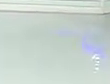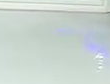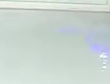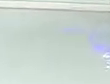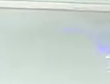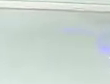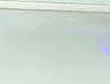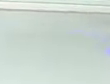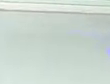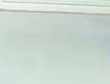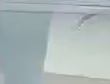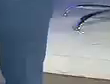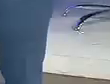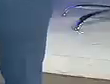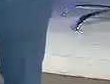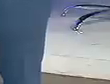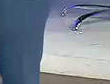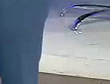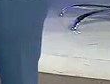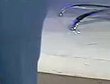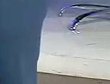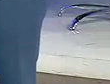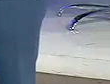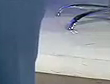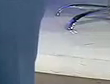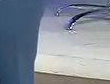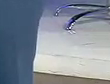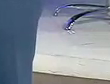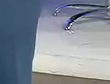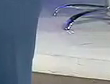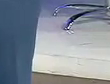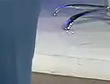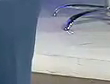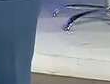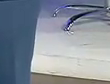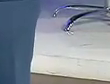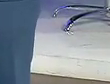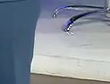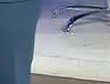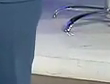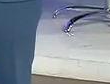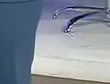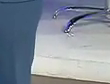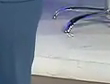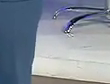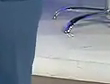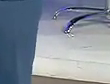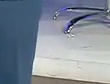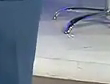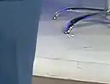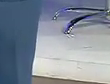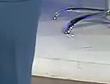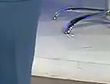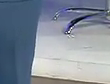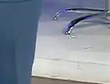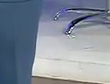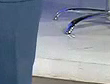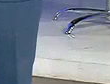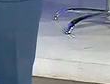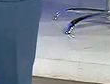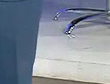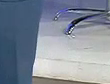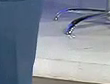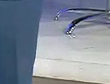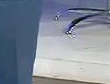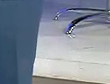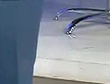De la mañana con 34 minutos, 6:34, y mientras nuestros chicos se preparan para ir al cole, pues a las 7 seguramente cruza el expreso.